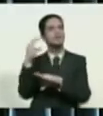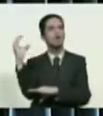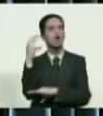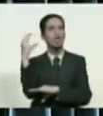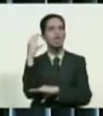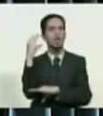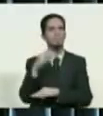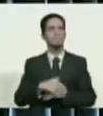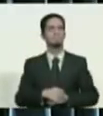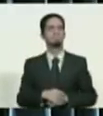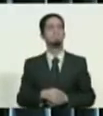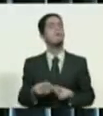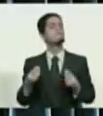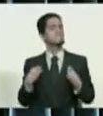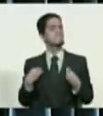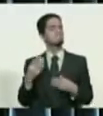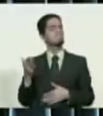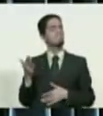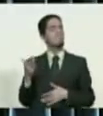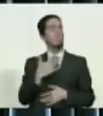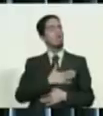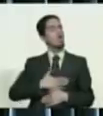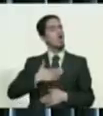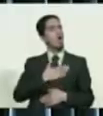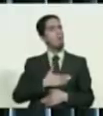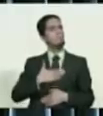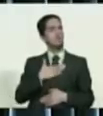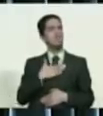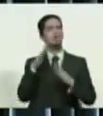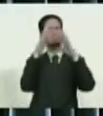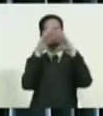Vive en una inmensa mansión.